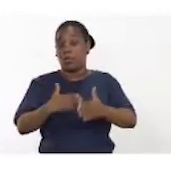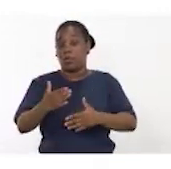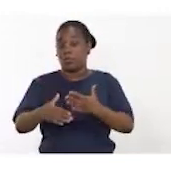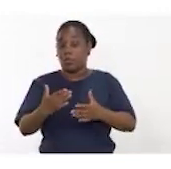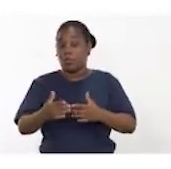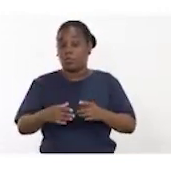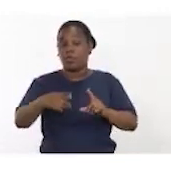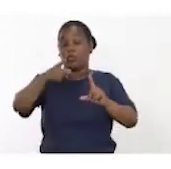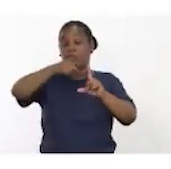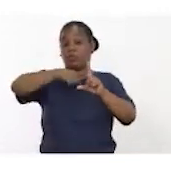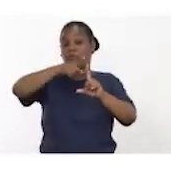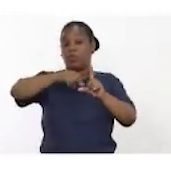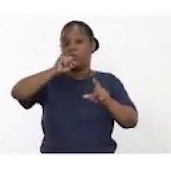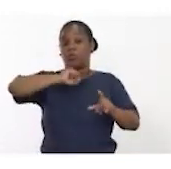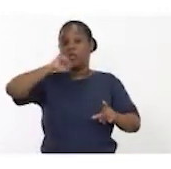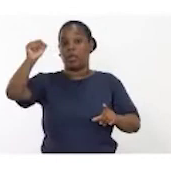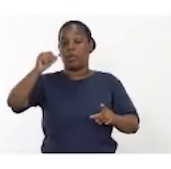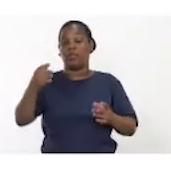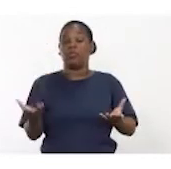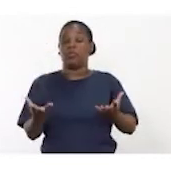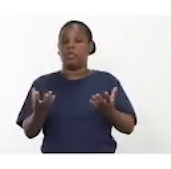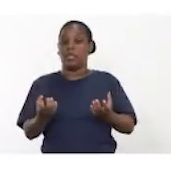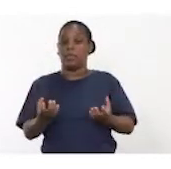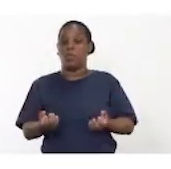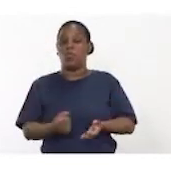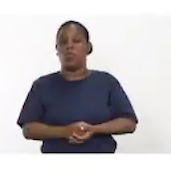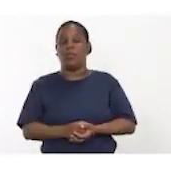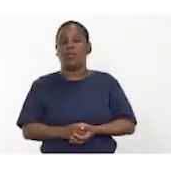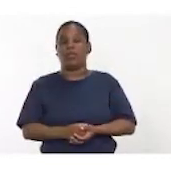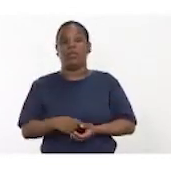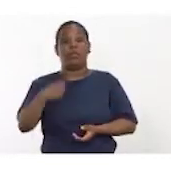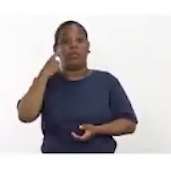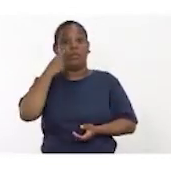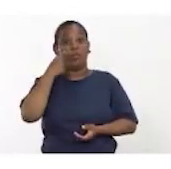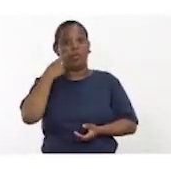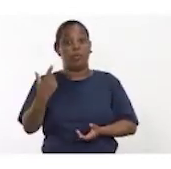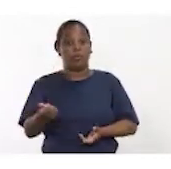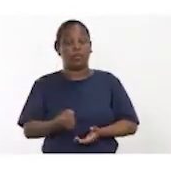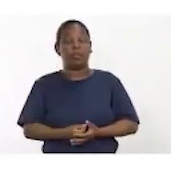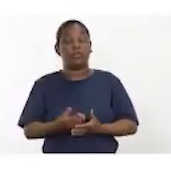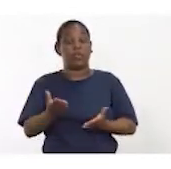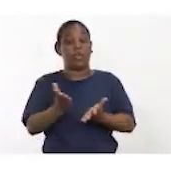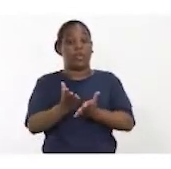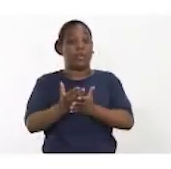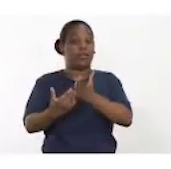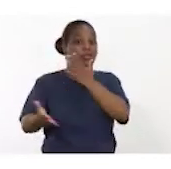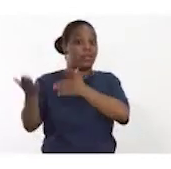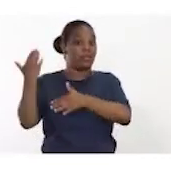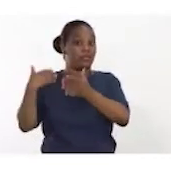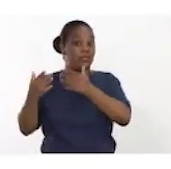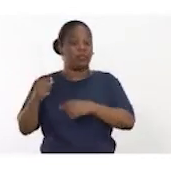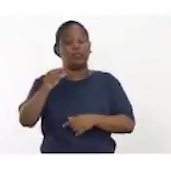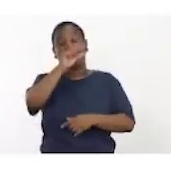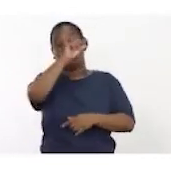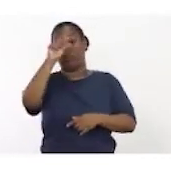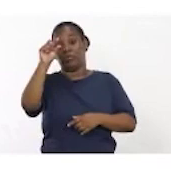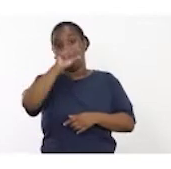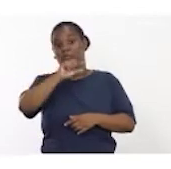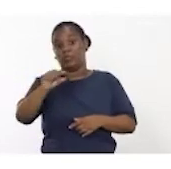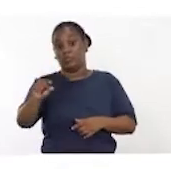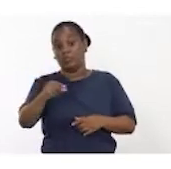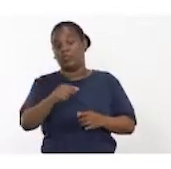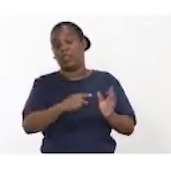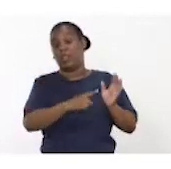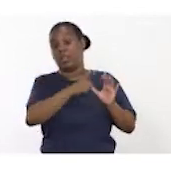isobárico, isocórico. Ya la habíamos visto en clases anteriores y están definidas las ecuaciones, la